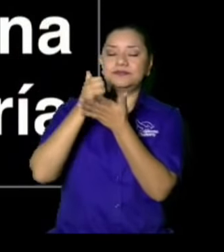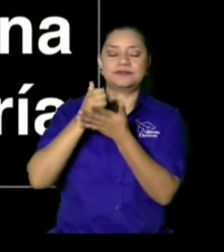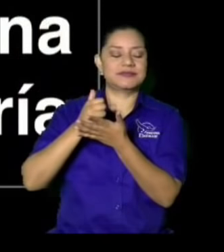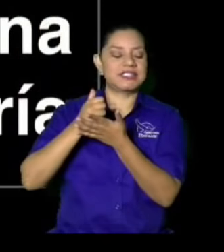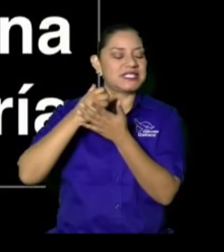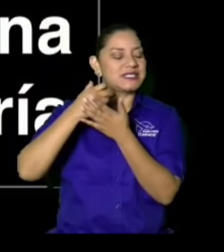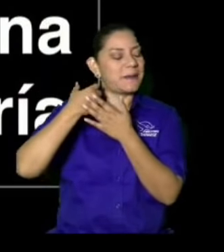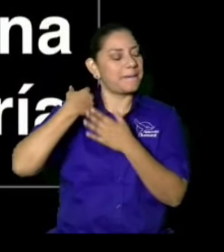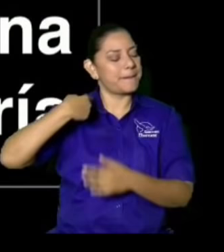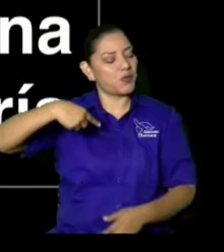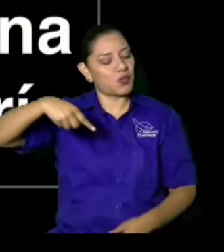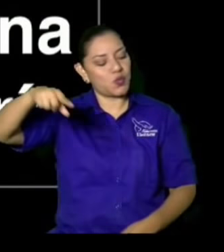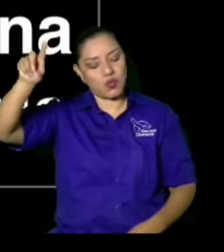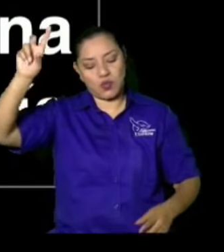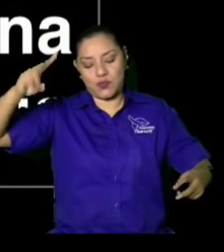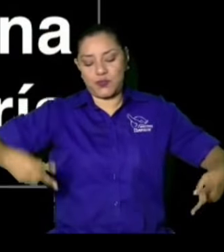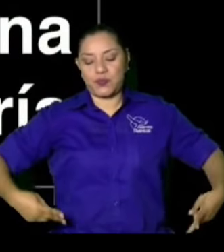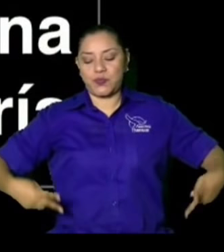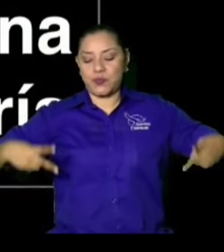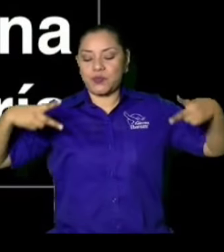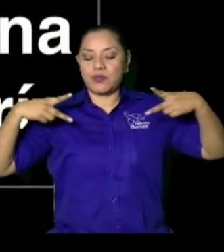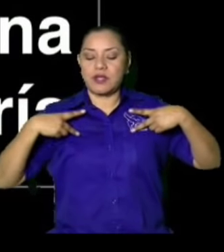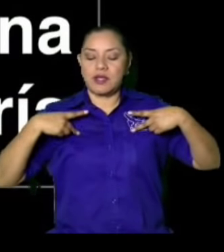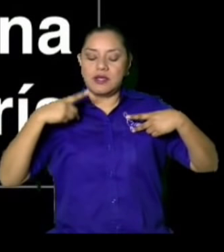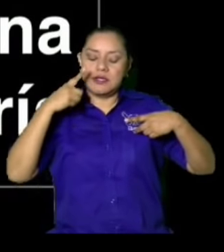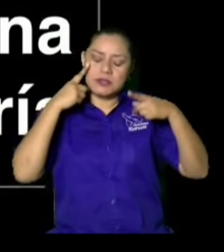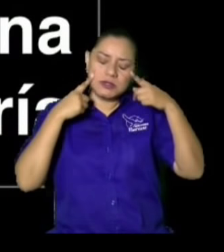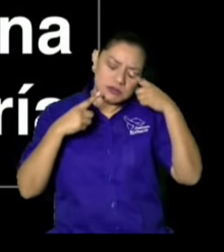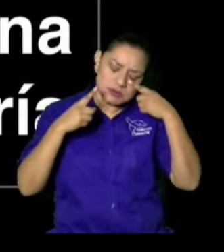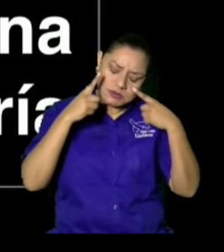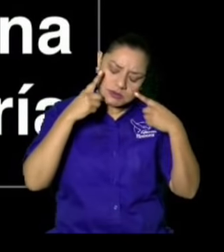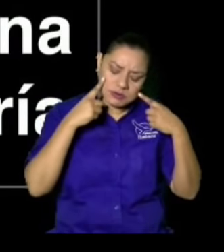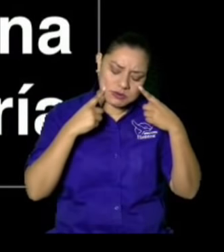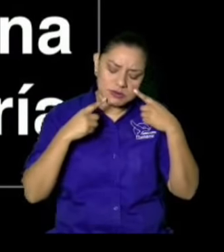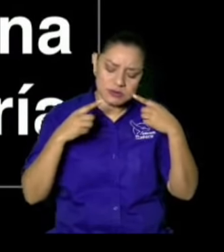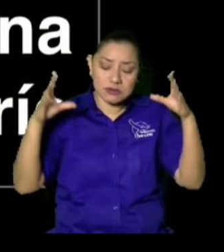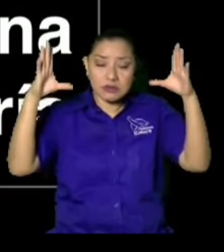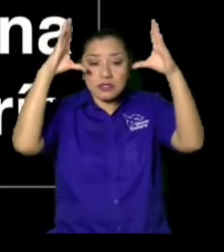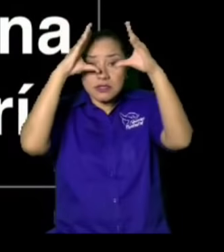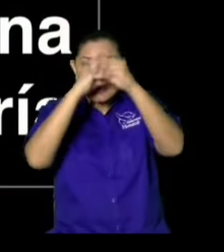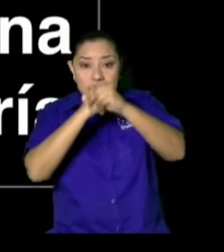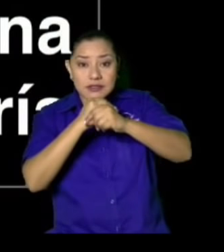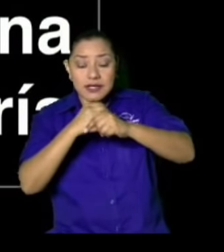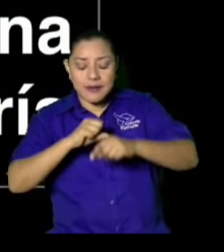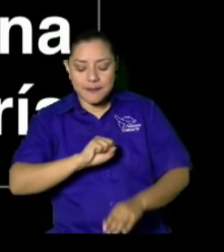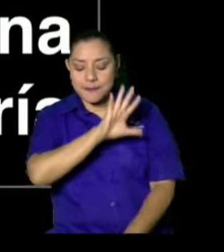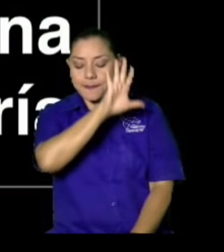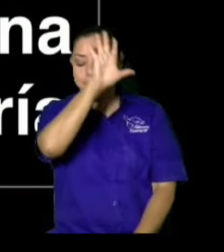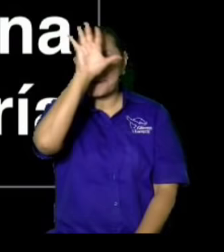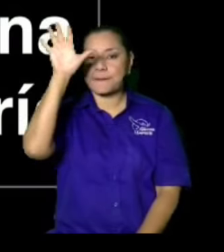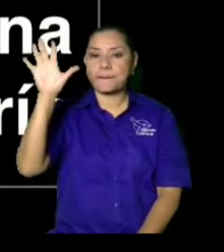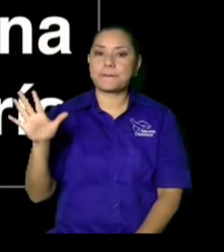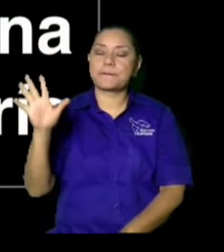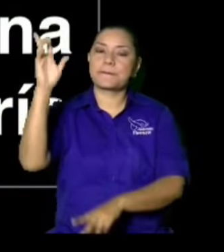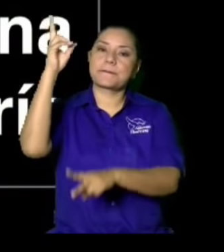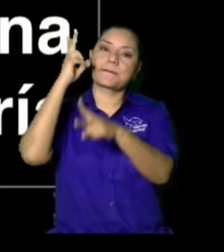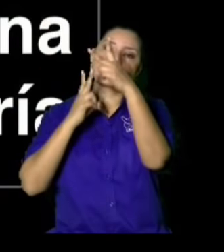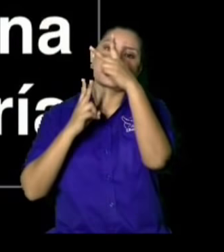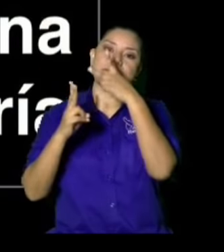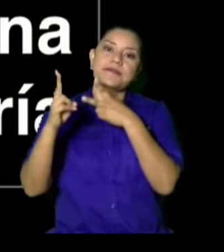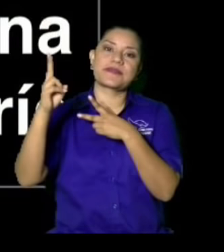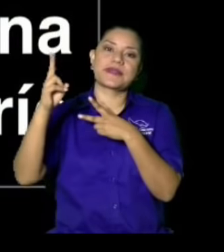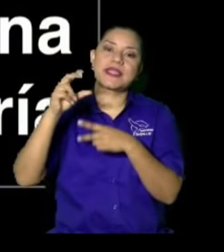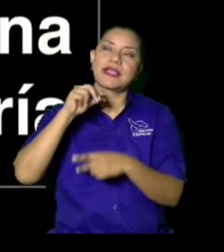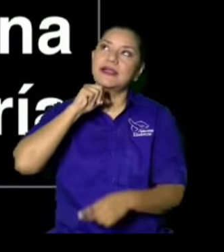toda una vida. El llanto puede durar toda la noche, pero a la mañana vendrá